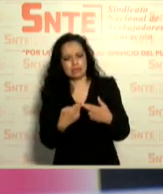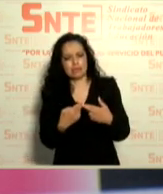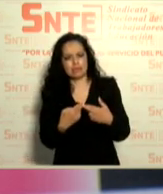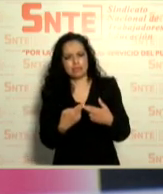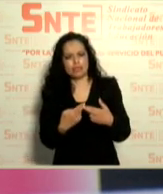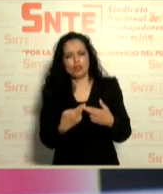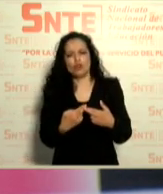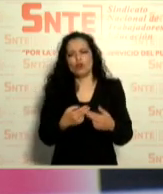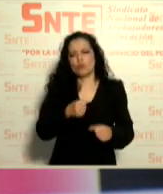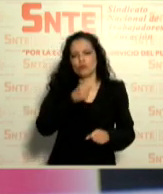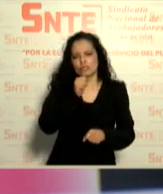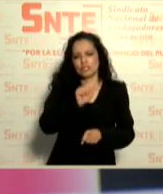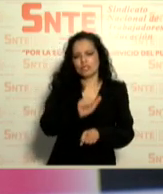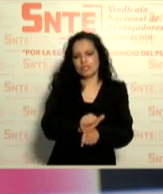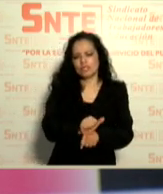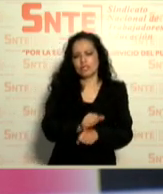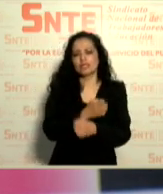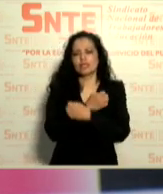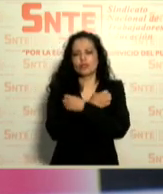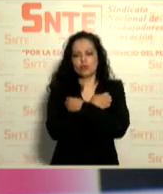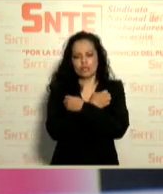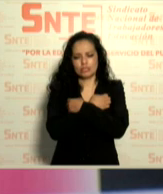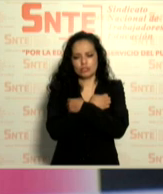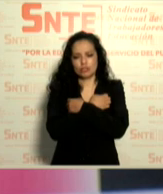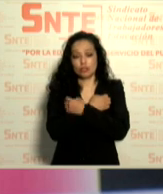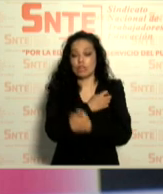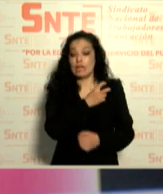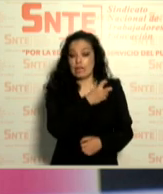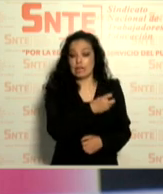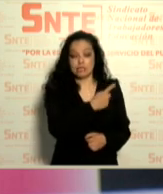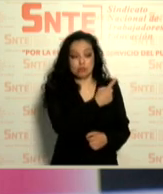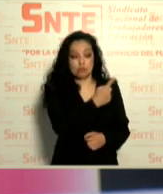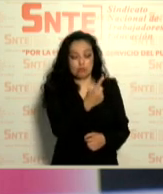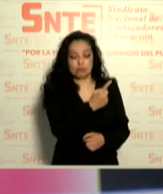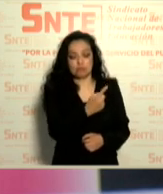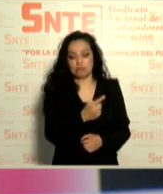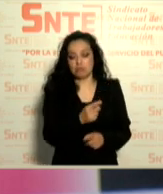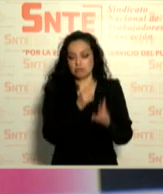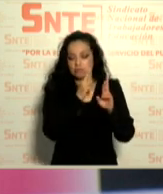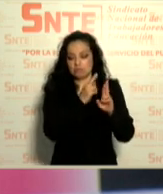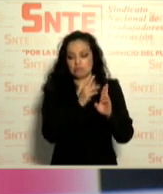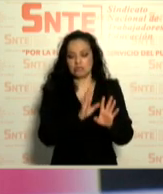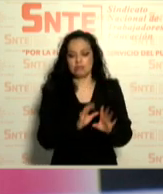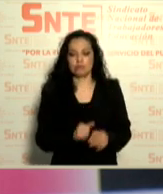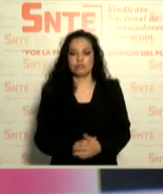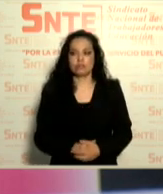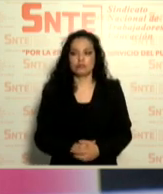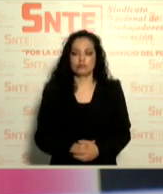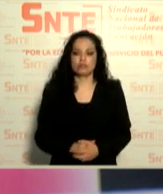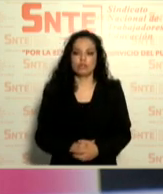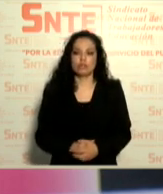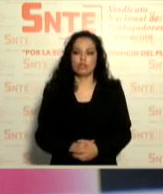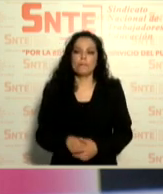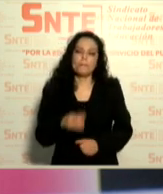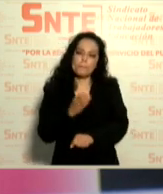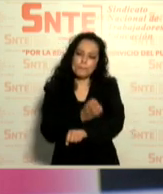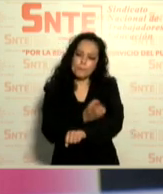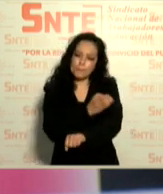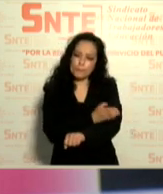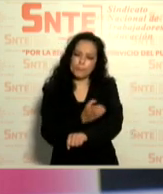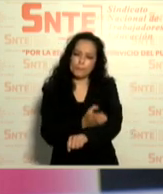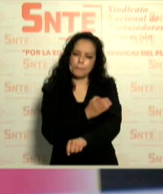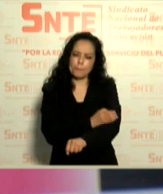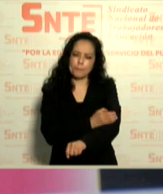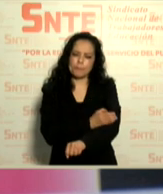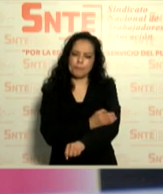Educación. Y eso es algo que tenemos que reconocer. Compañeras y compañeros, como